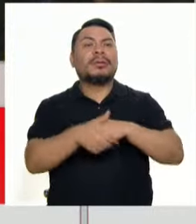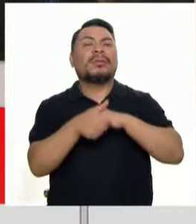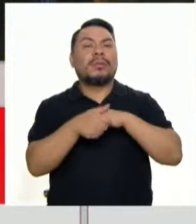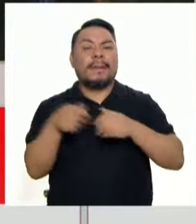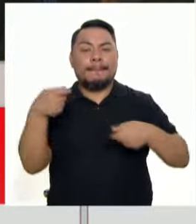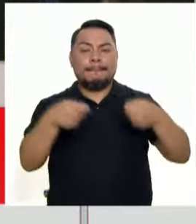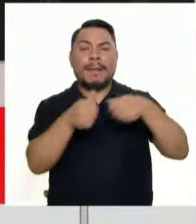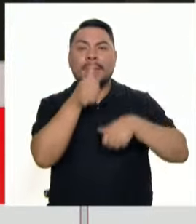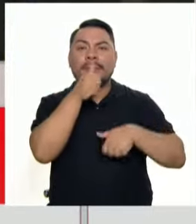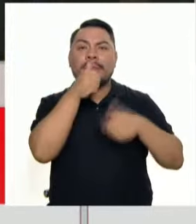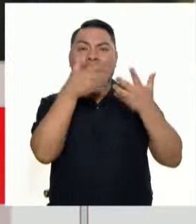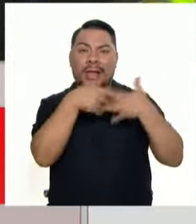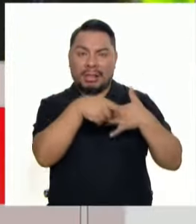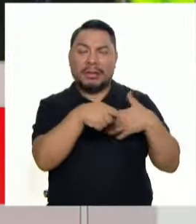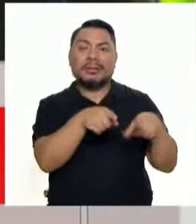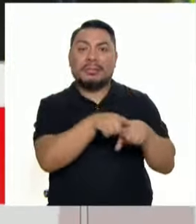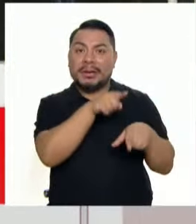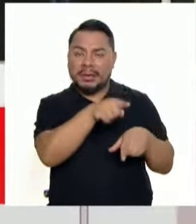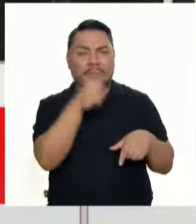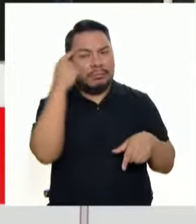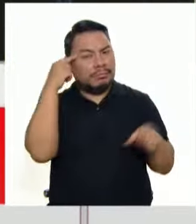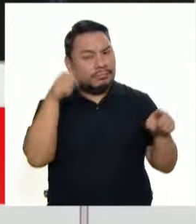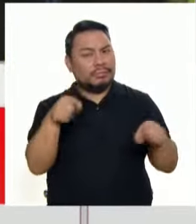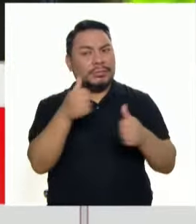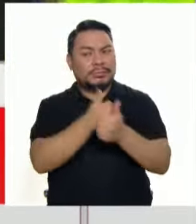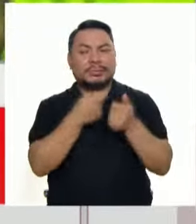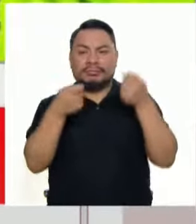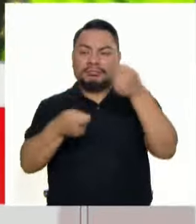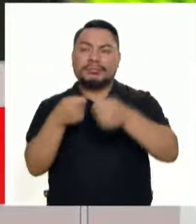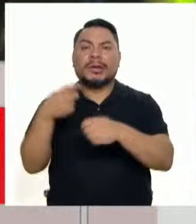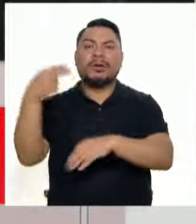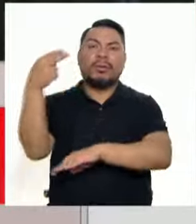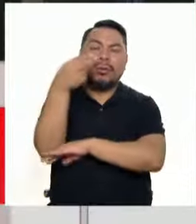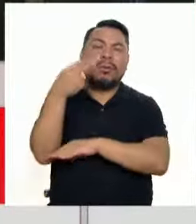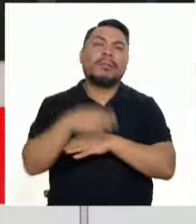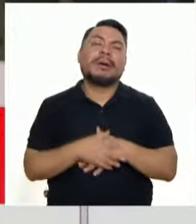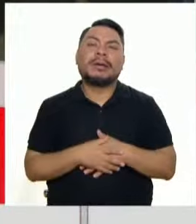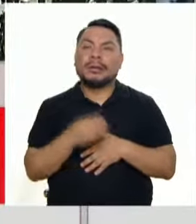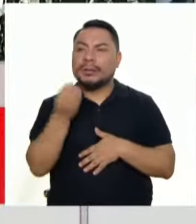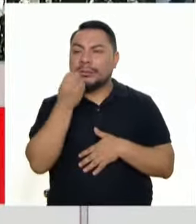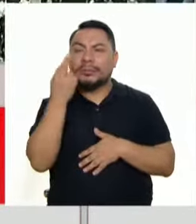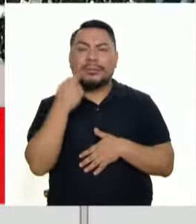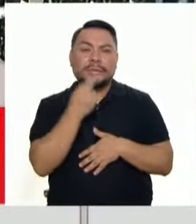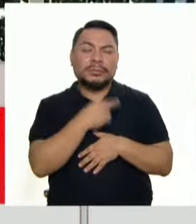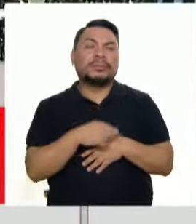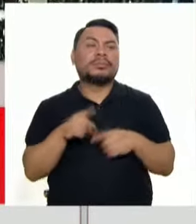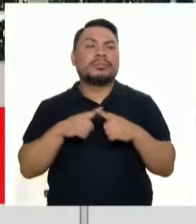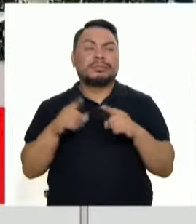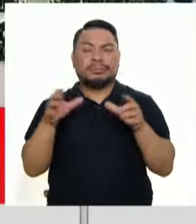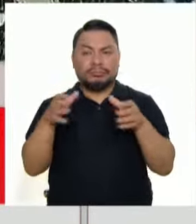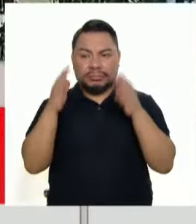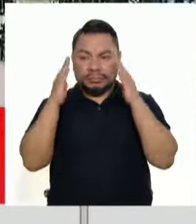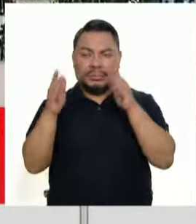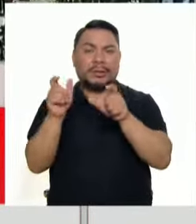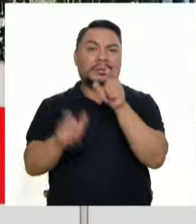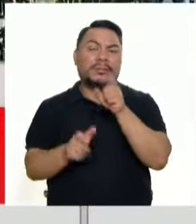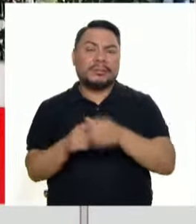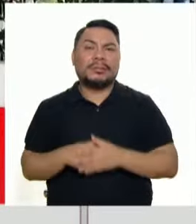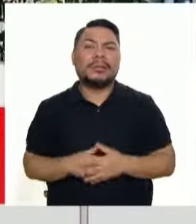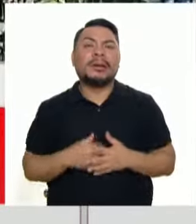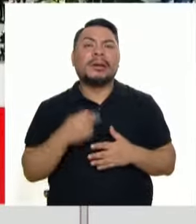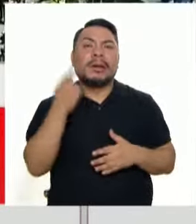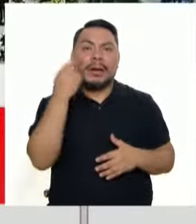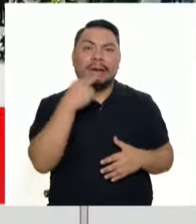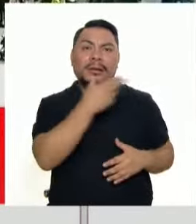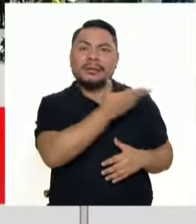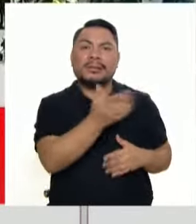Que están invirtiendo en Ayacucho en hospedajes, hoteles, centros de atención al cliente como